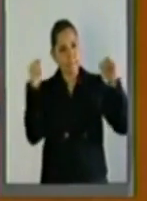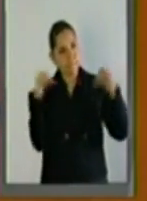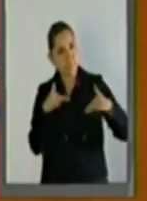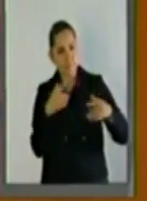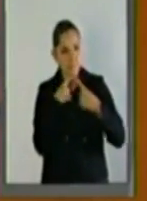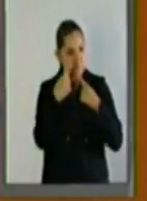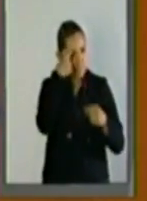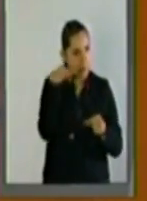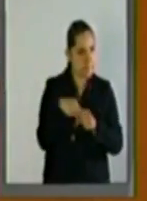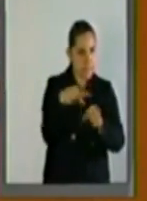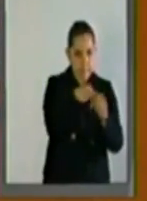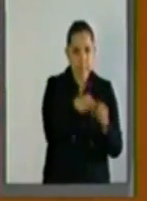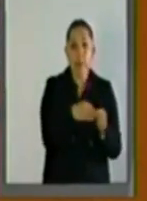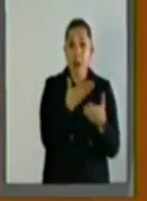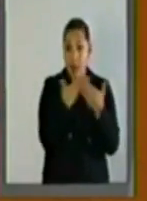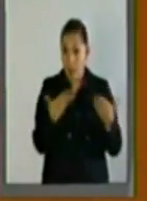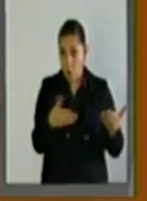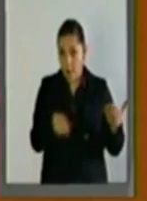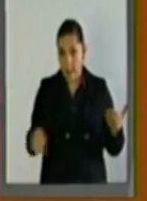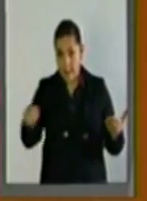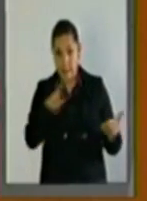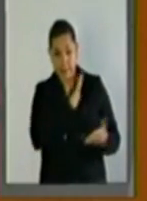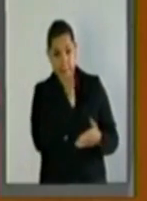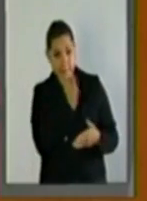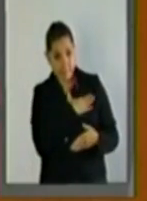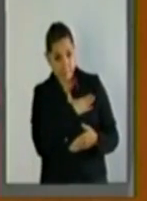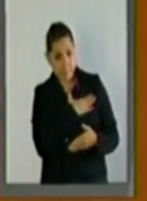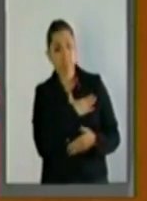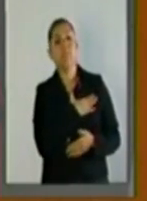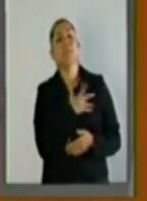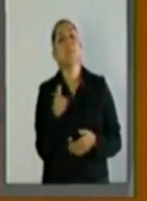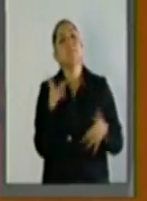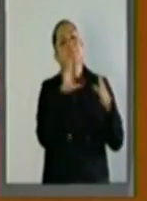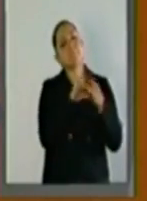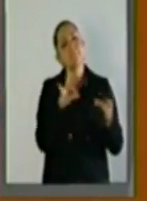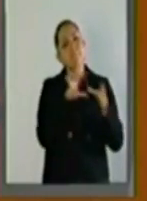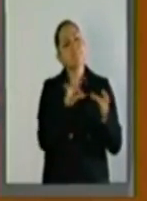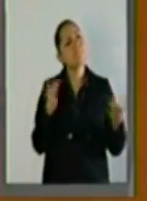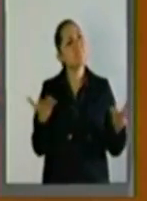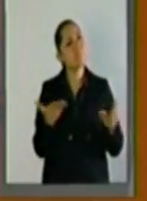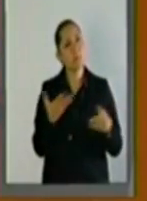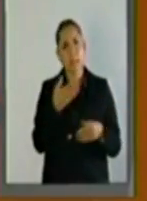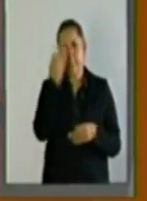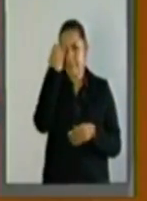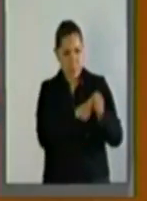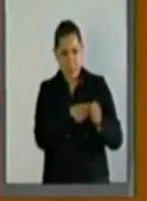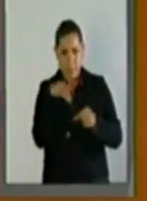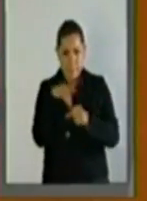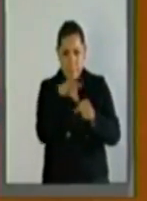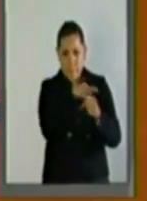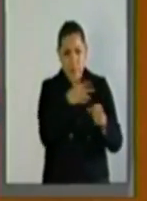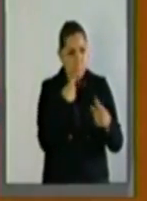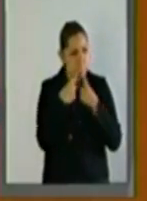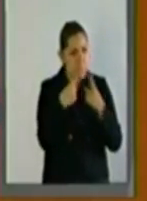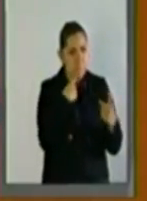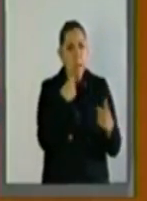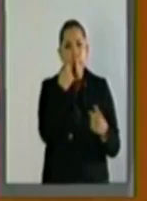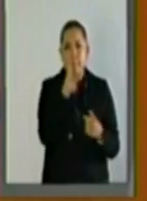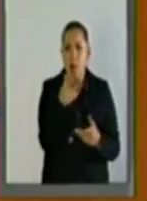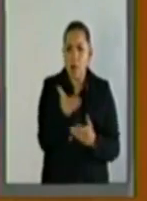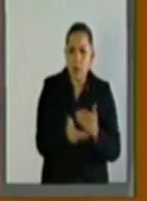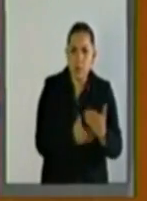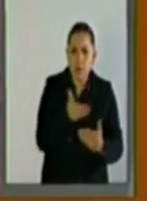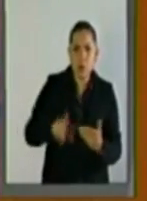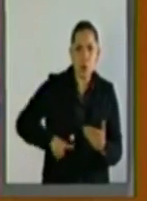todos los españoles es justamente porque, a pesar de haber elecciones extraordinarias, no configurar al gobierno